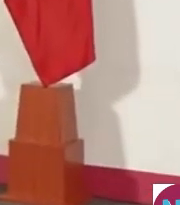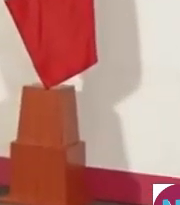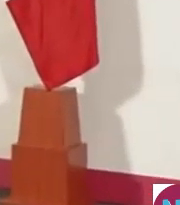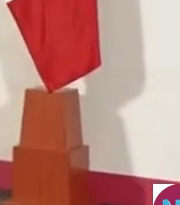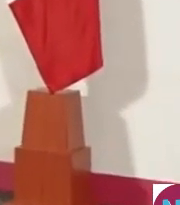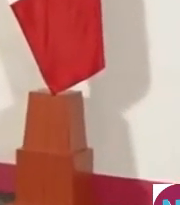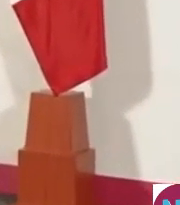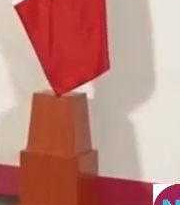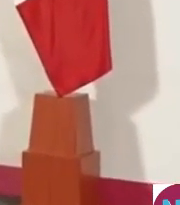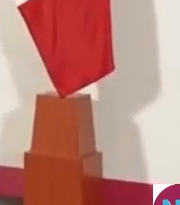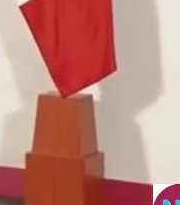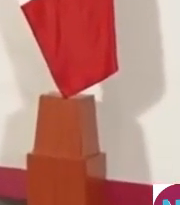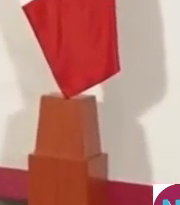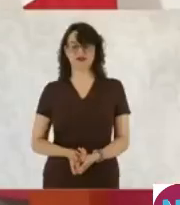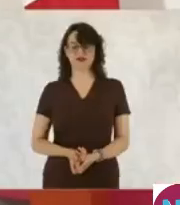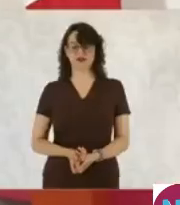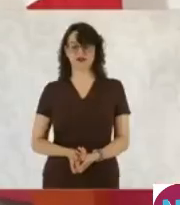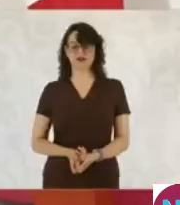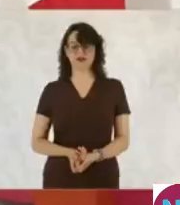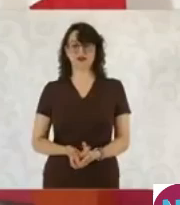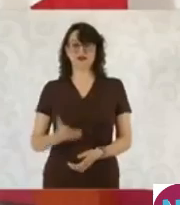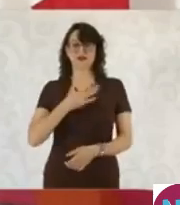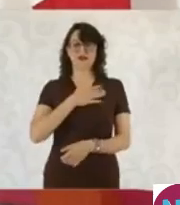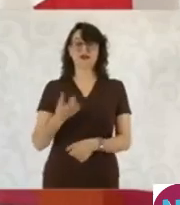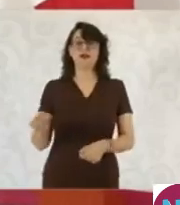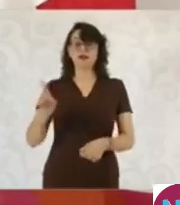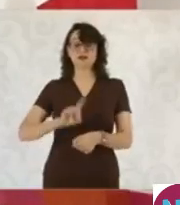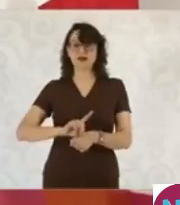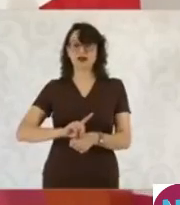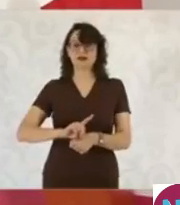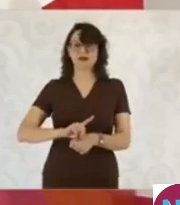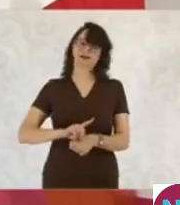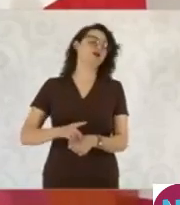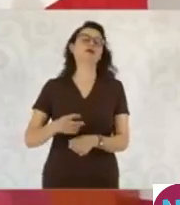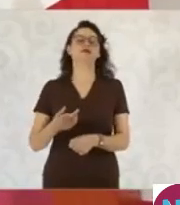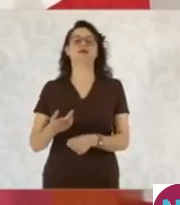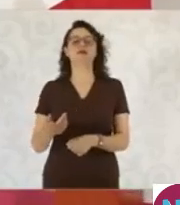Buenos días. Ahora se nos hizo temprano.